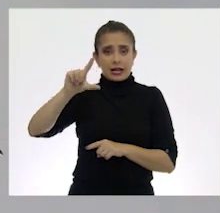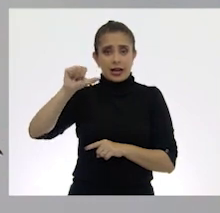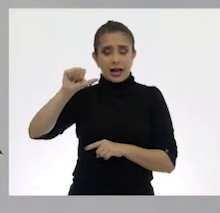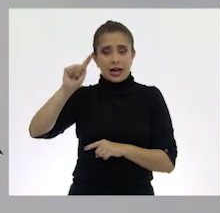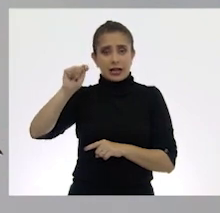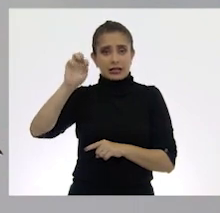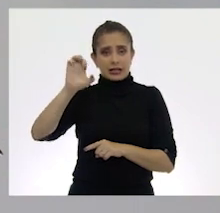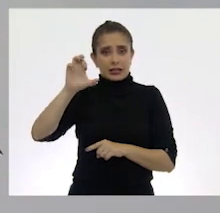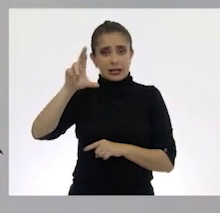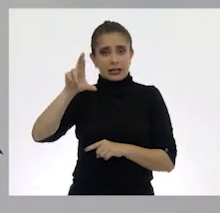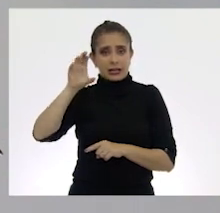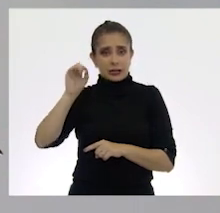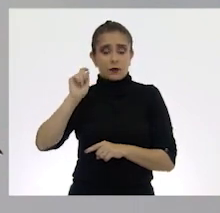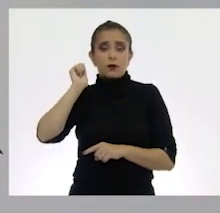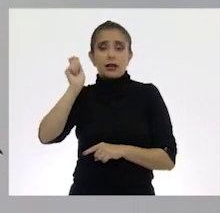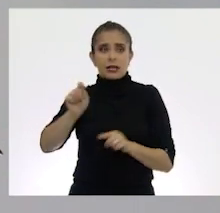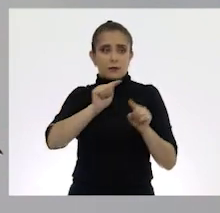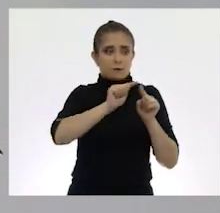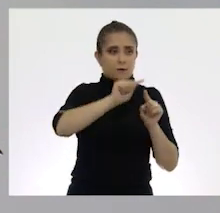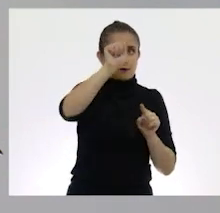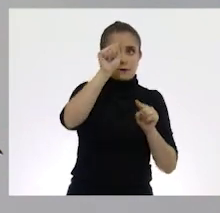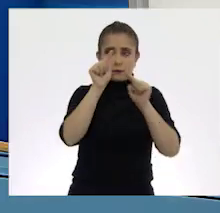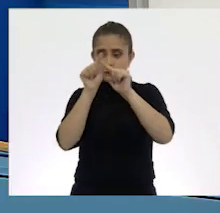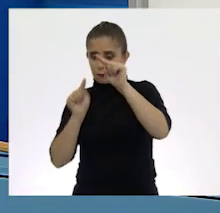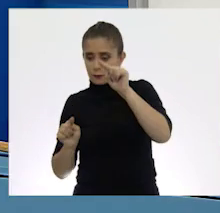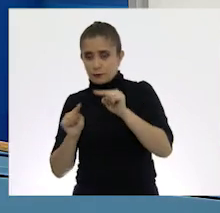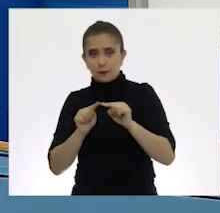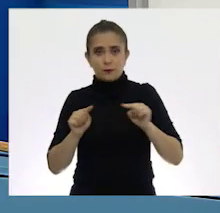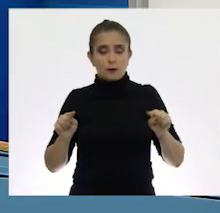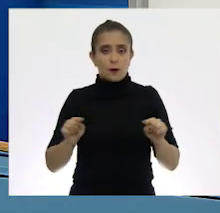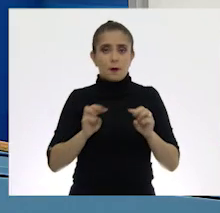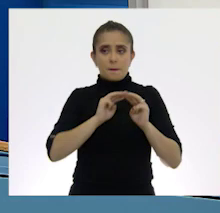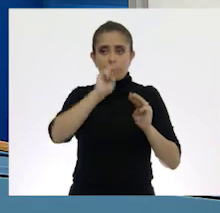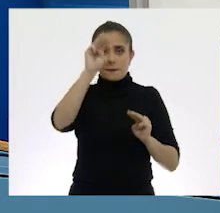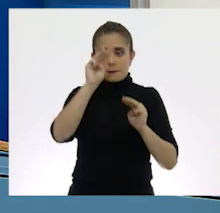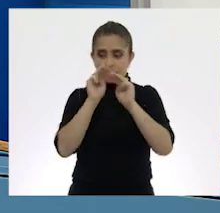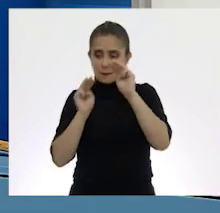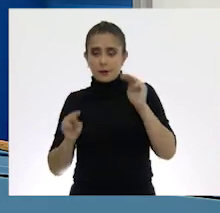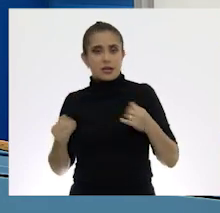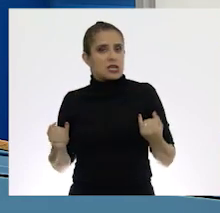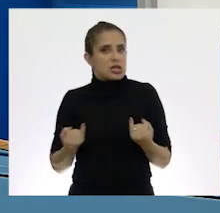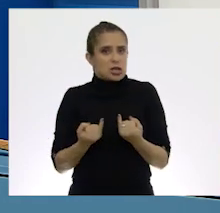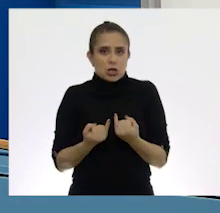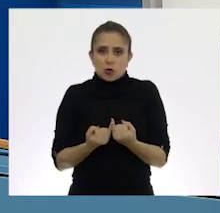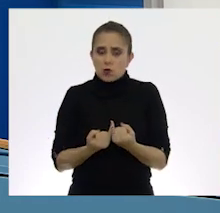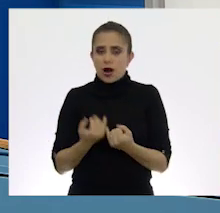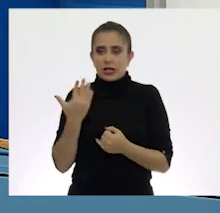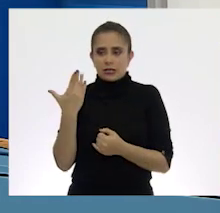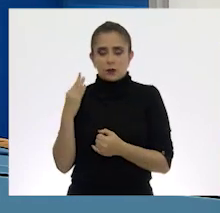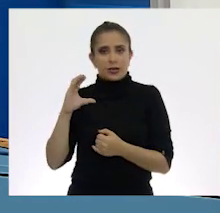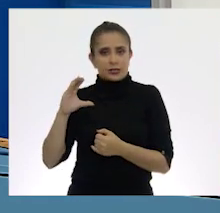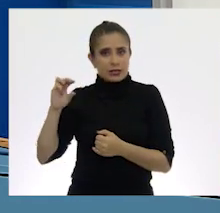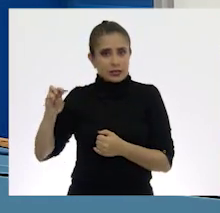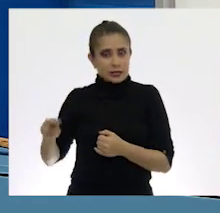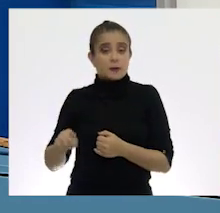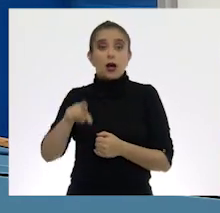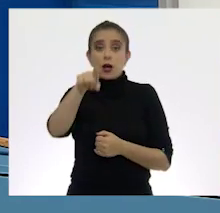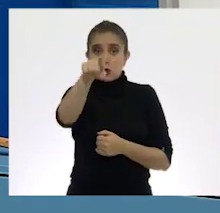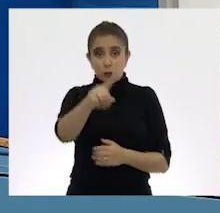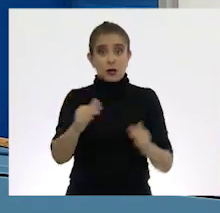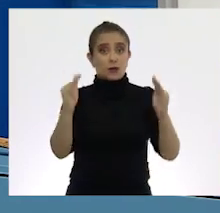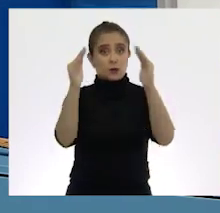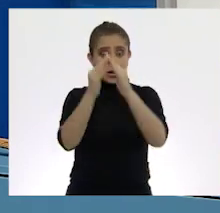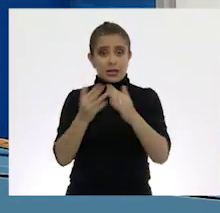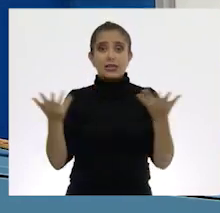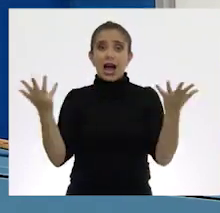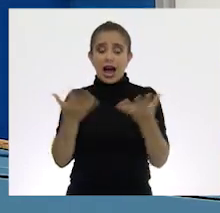lo mismo. En este caso, fueron 50 centímetros. Ustedes lo van a hacer en casa con la medida de 5 centímetros. Y después